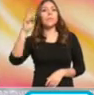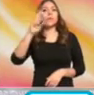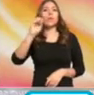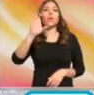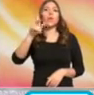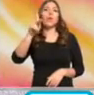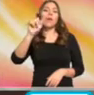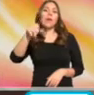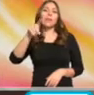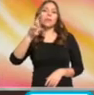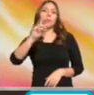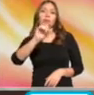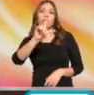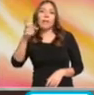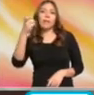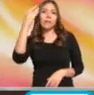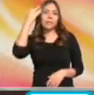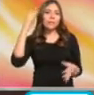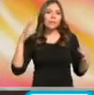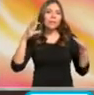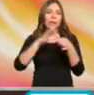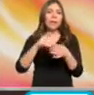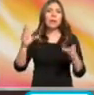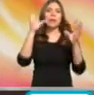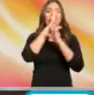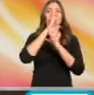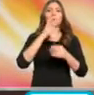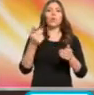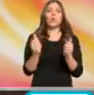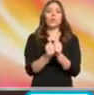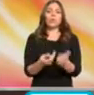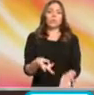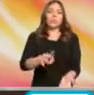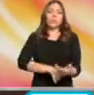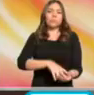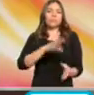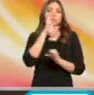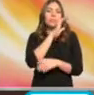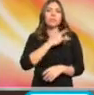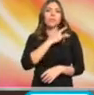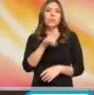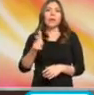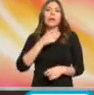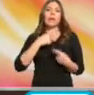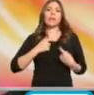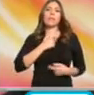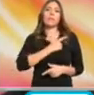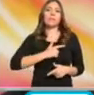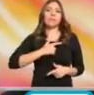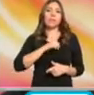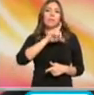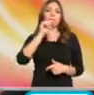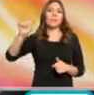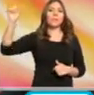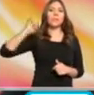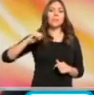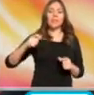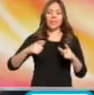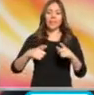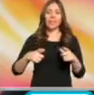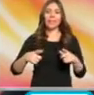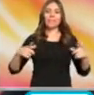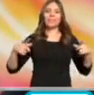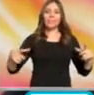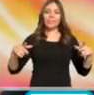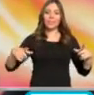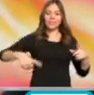tengo que cantar baladas porque es lo que le está gustando a la gente. El rey. Nuevamente, los discos, los acetatos se estaban vendiendo mucho en todas